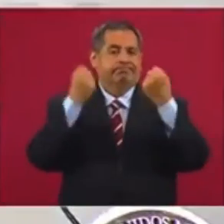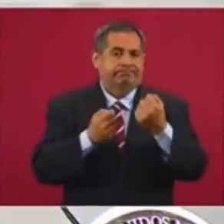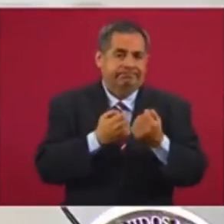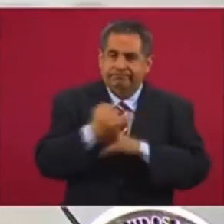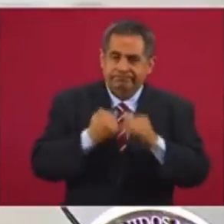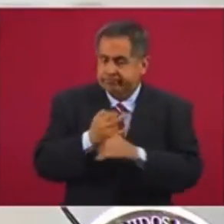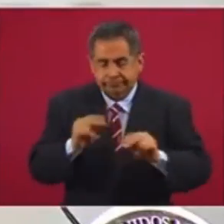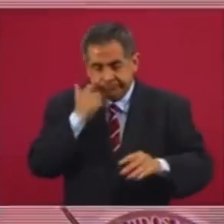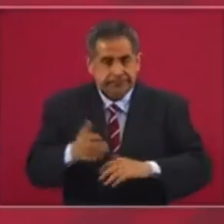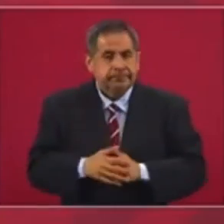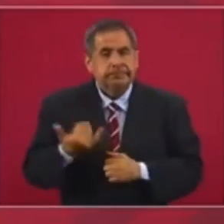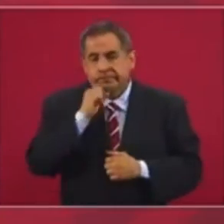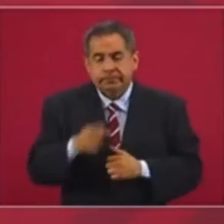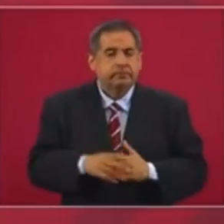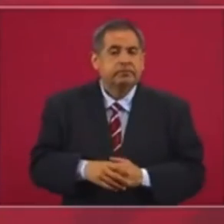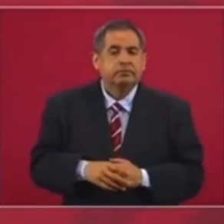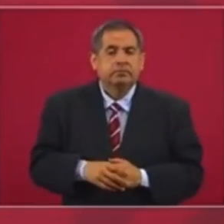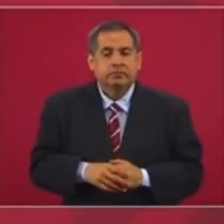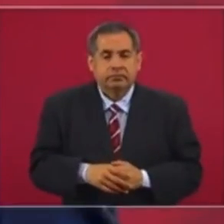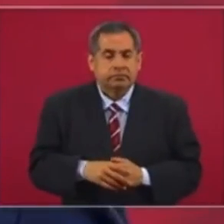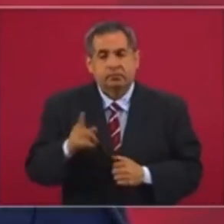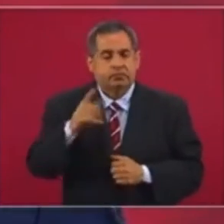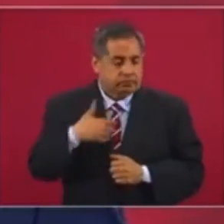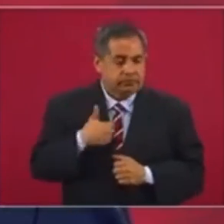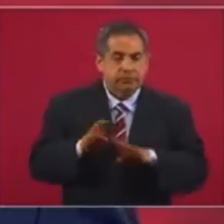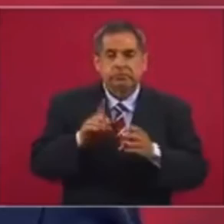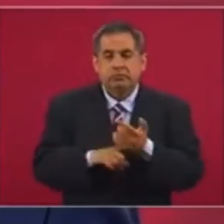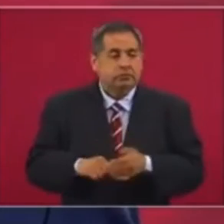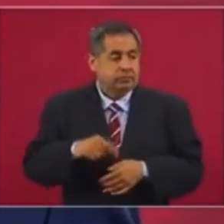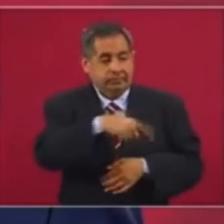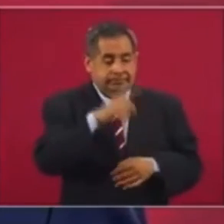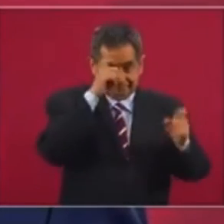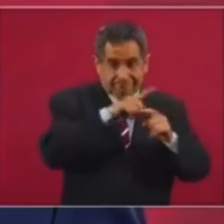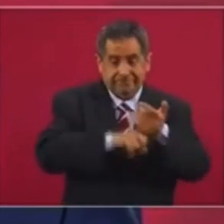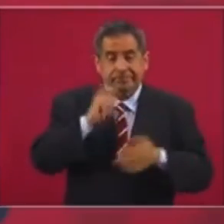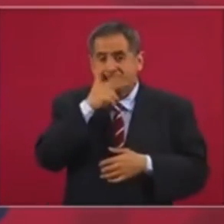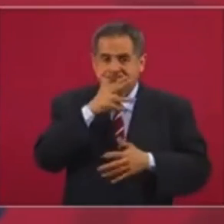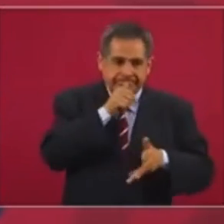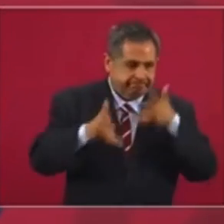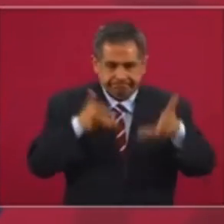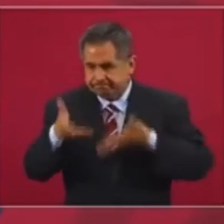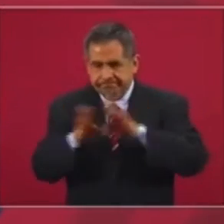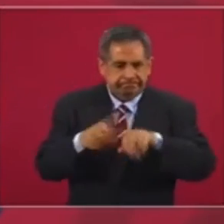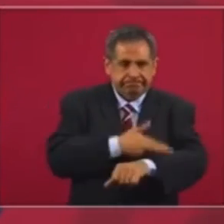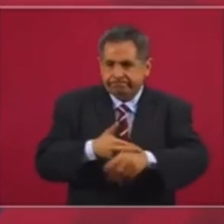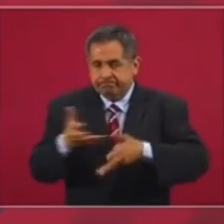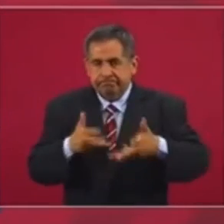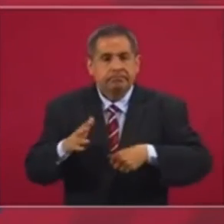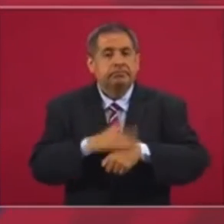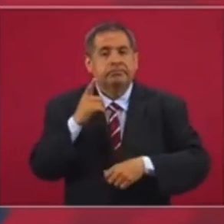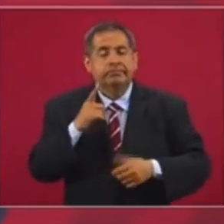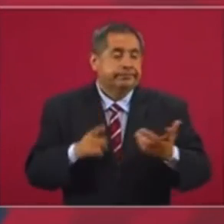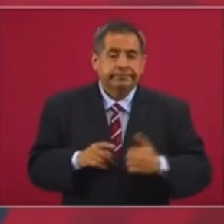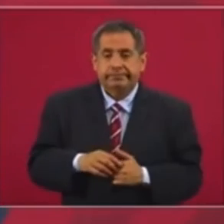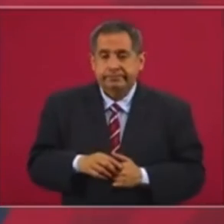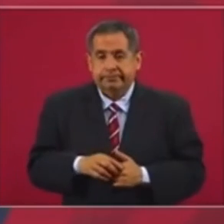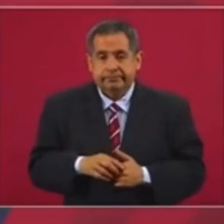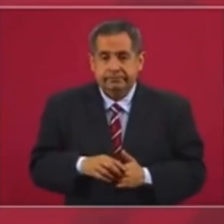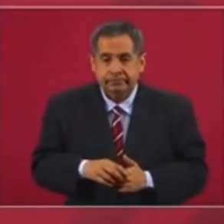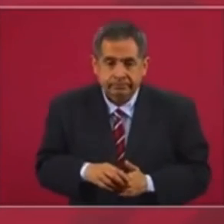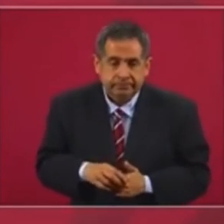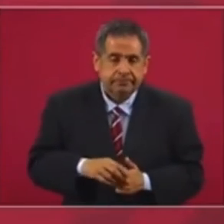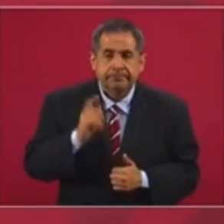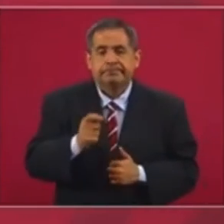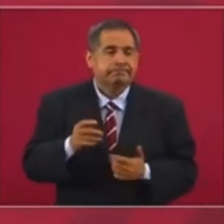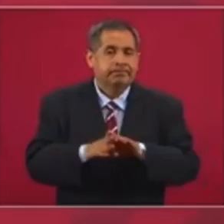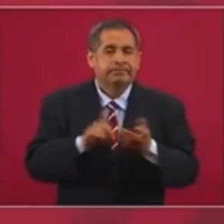internacional. Y yo entiendo que pues, se les está complicando a las autoridades de Chihuahua porque